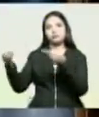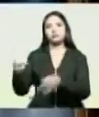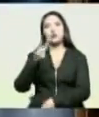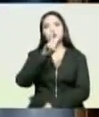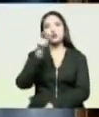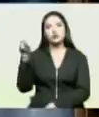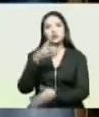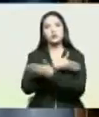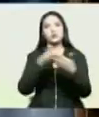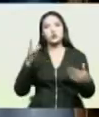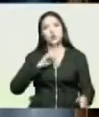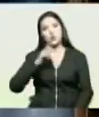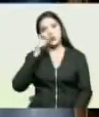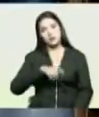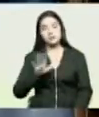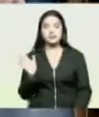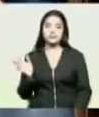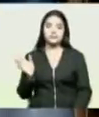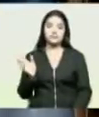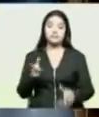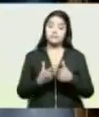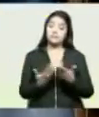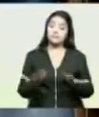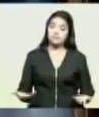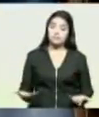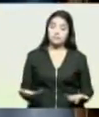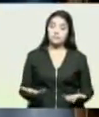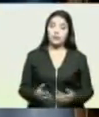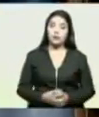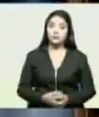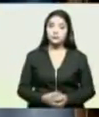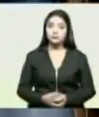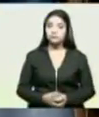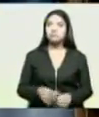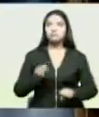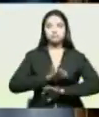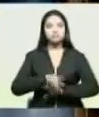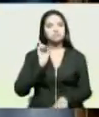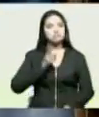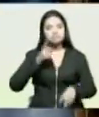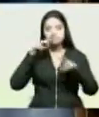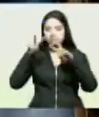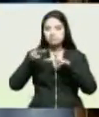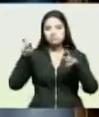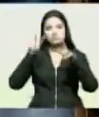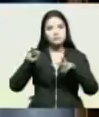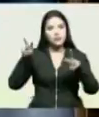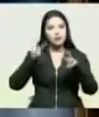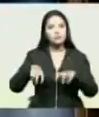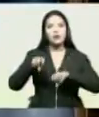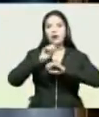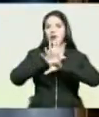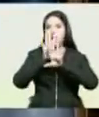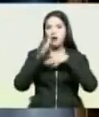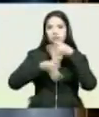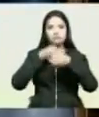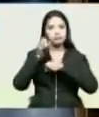bolívares. Entonces eso es obvio, que tiene que ser investigado, que tiene que ser esclarecido,